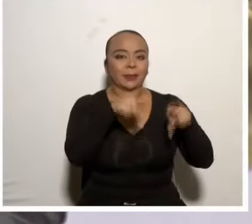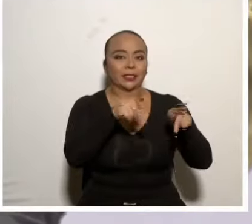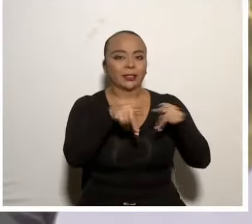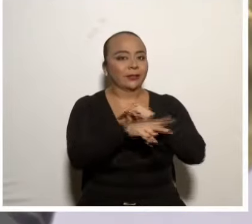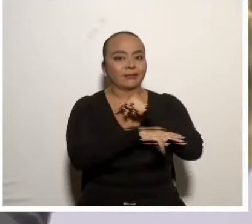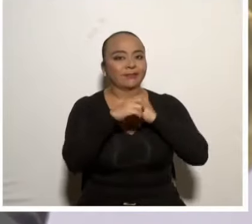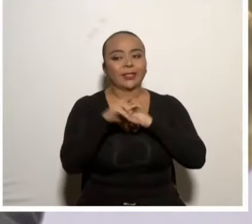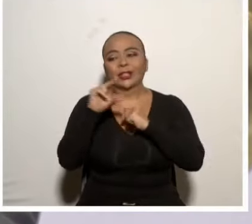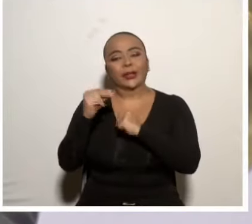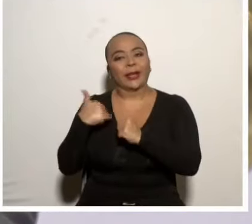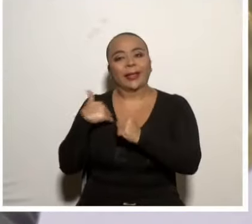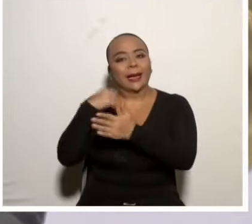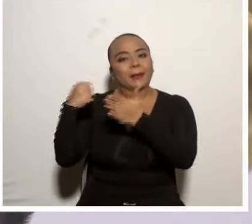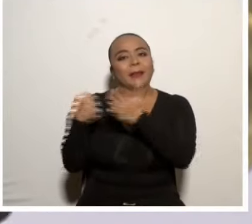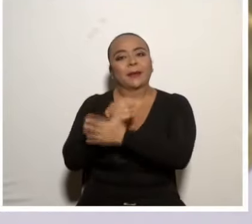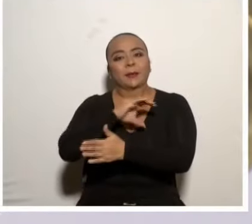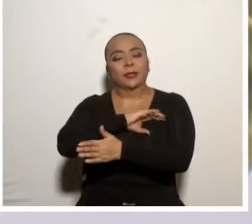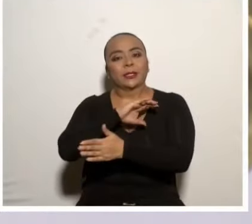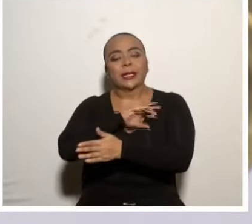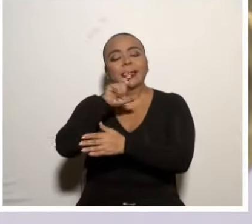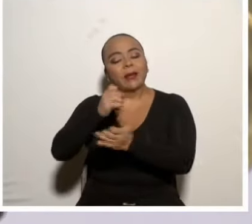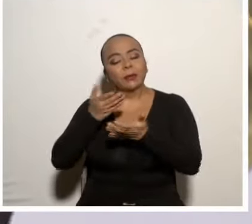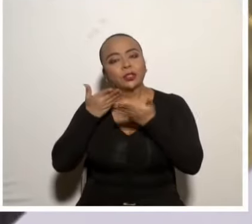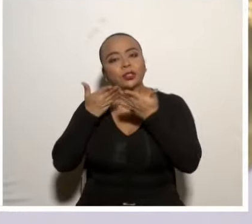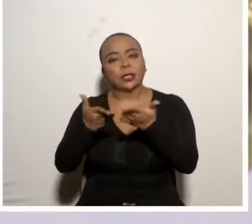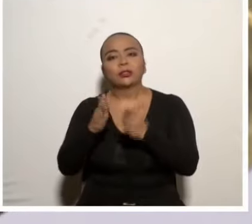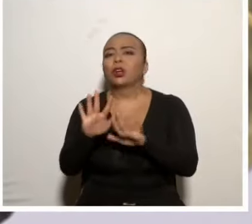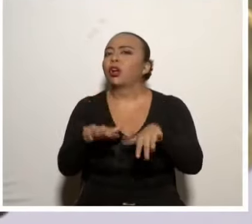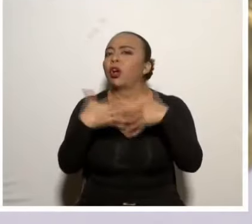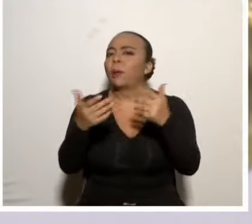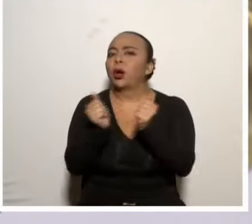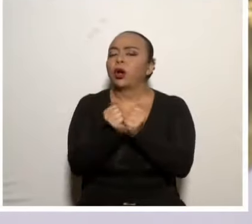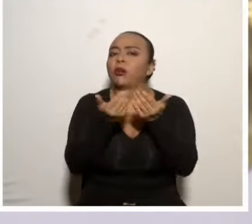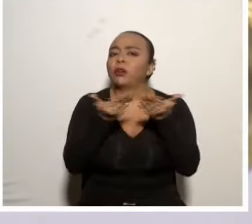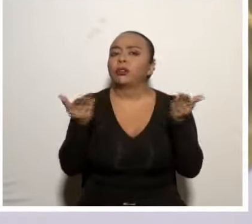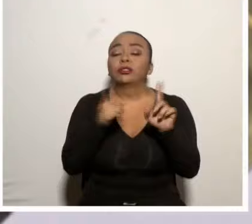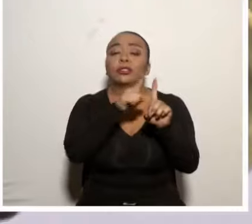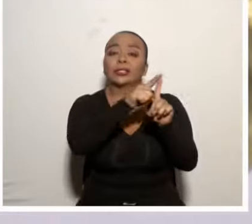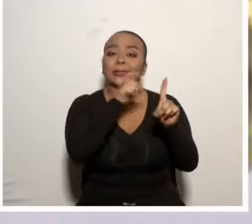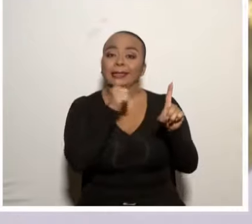tienen lamentablemente los policías. Hay que dotarlos, ¿cómo? Con recursos